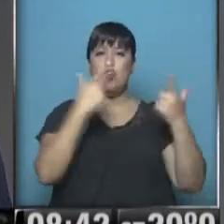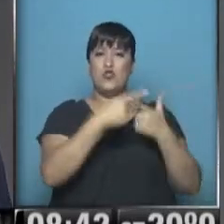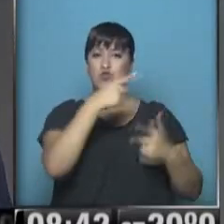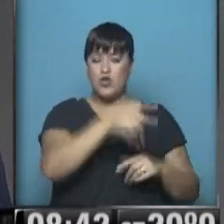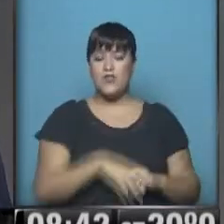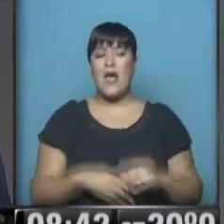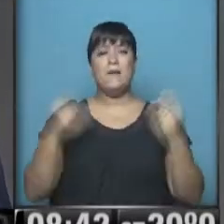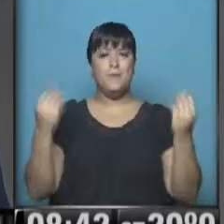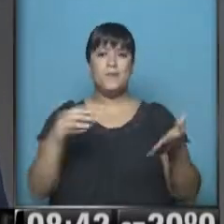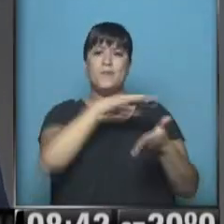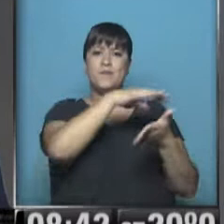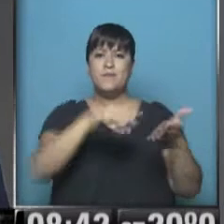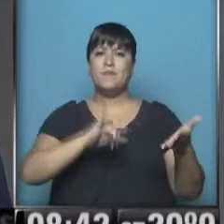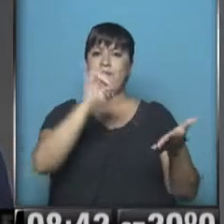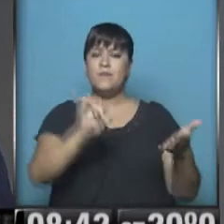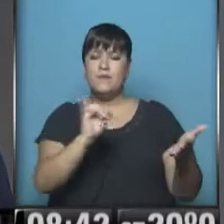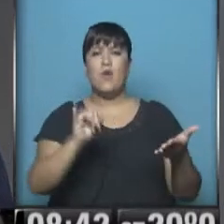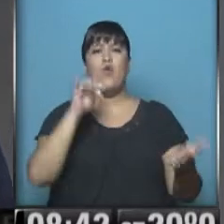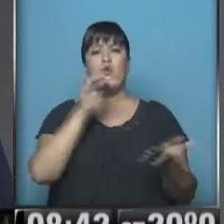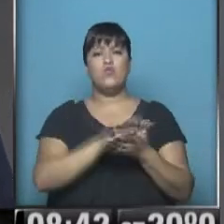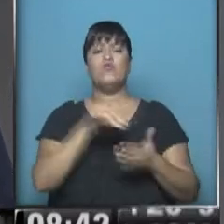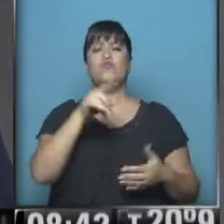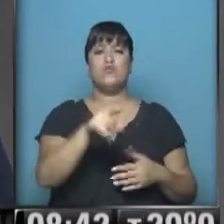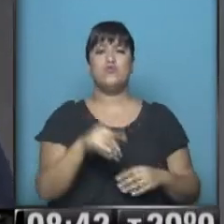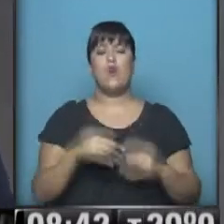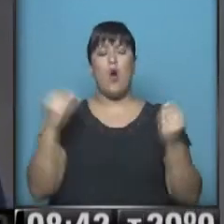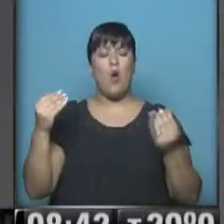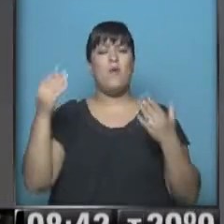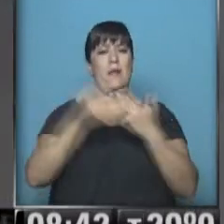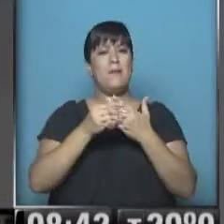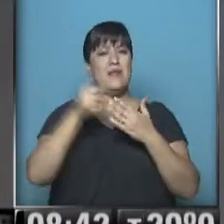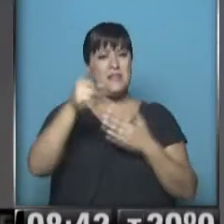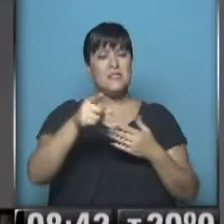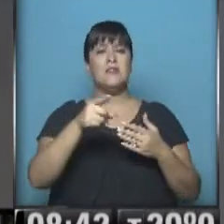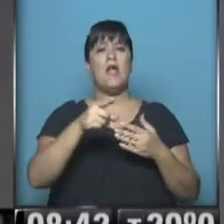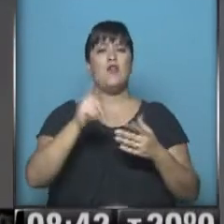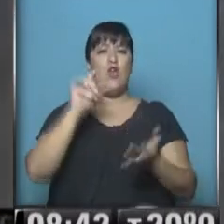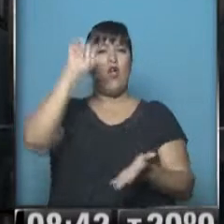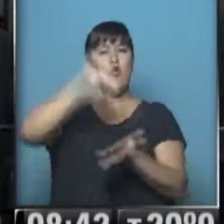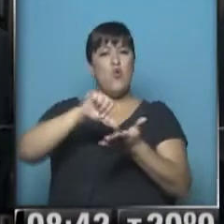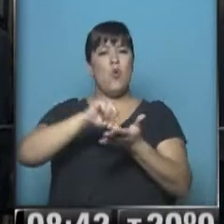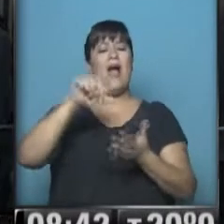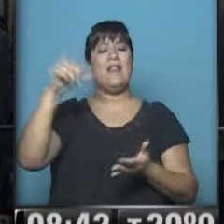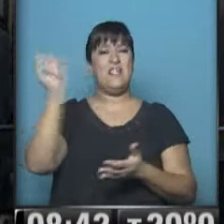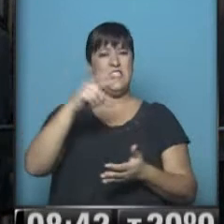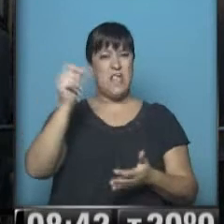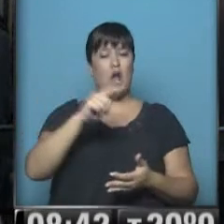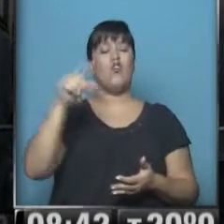que refleja las acciones llevadas adelante por el Ministerio en el impenetrable chaqueño.